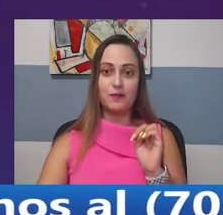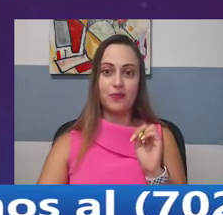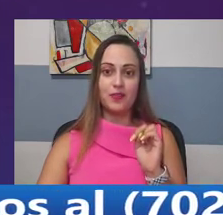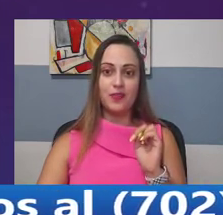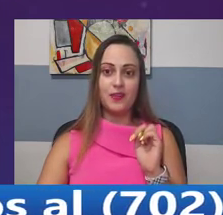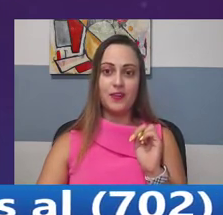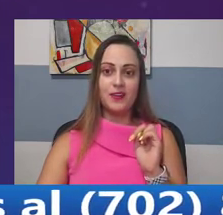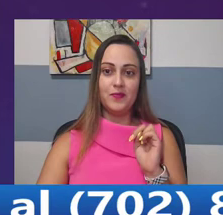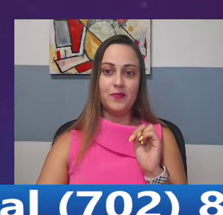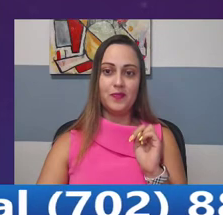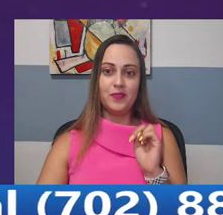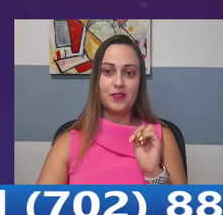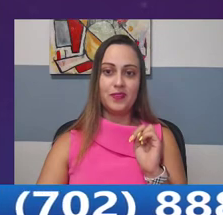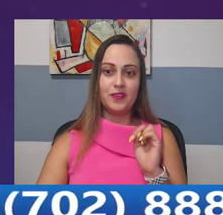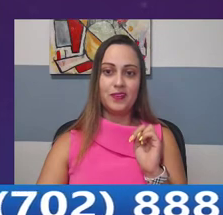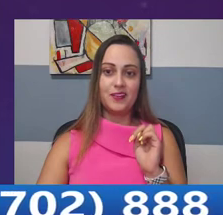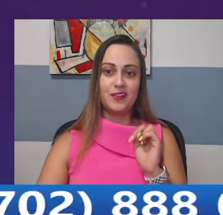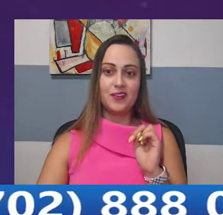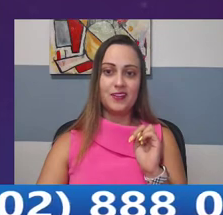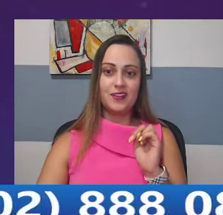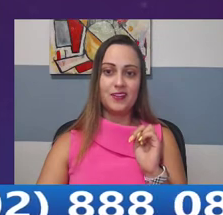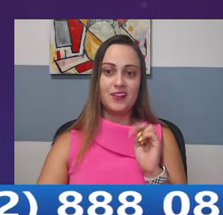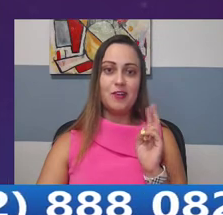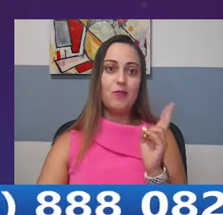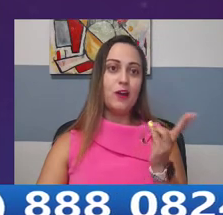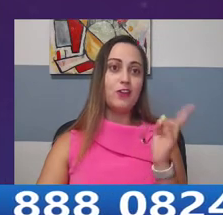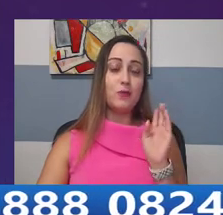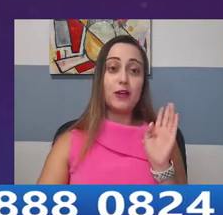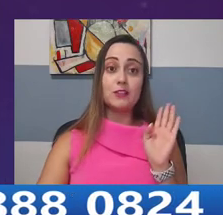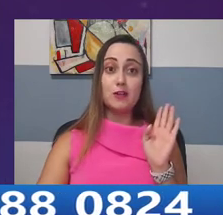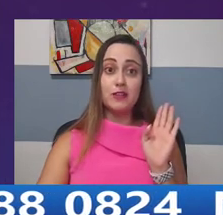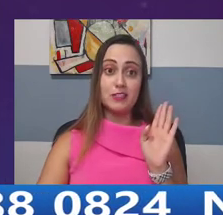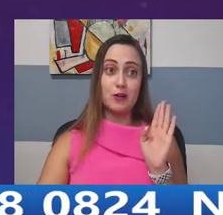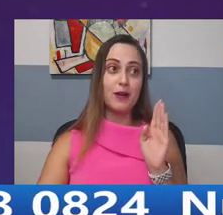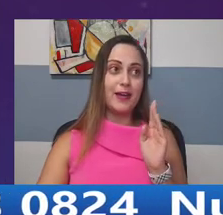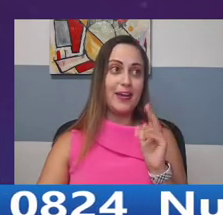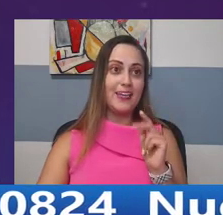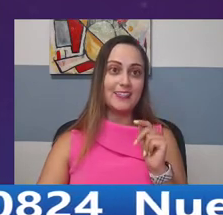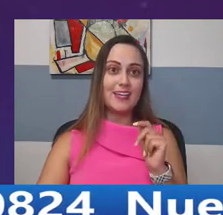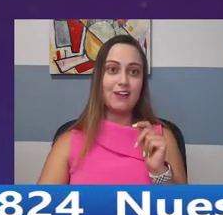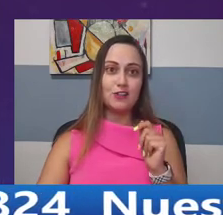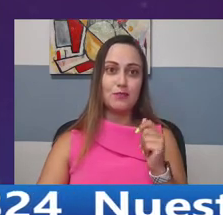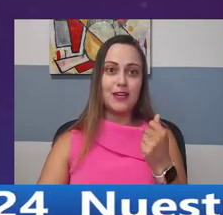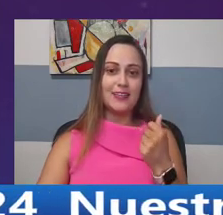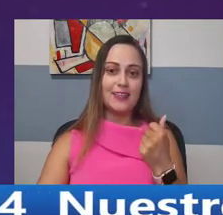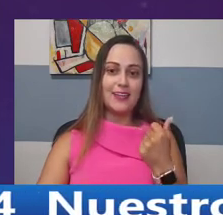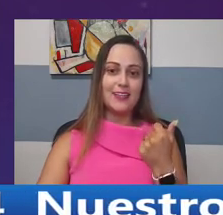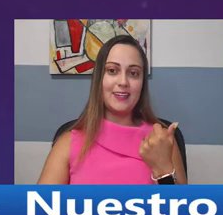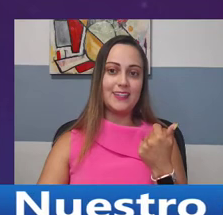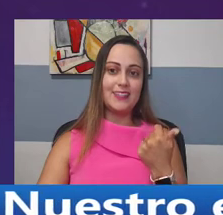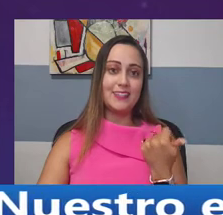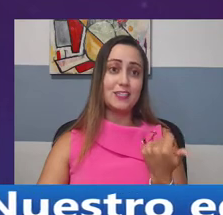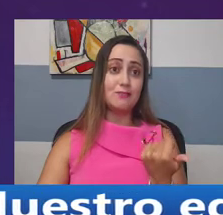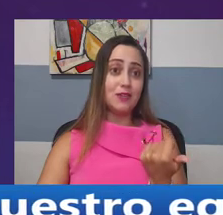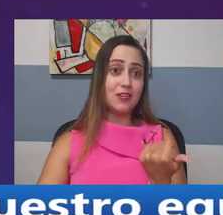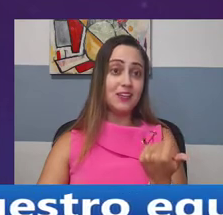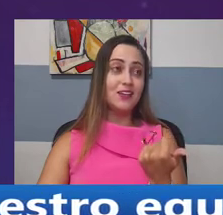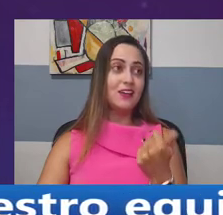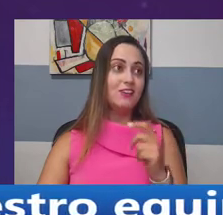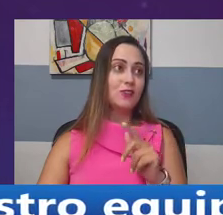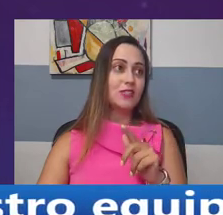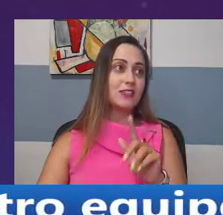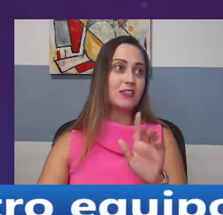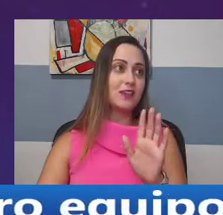Vegas, ¿cierto? Ya, bueno, sí. Pero no me gusta hablar mucho de eso porque la verdad no... Bueno, yo creo que eso lo menciono para que la gente sabe. Eso imagínate, entre 16